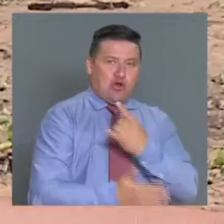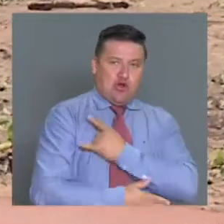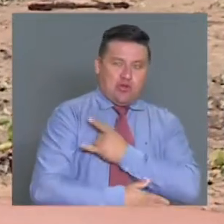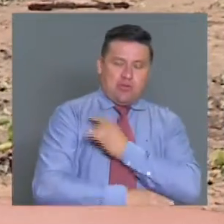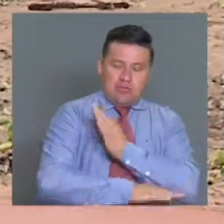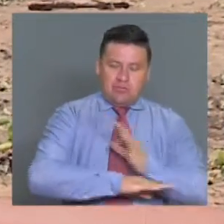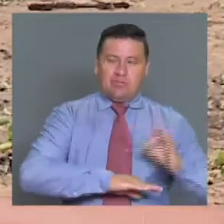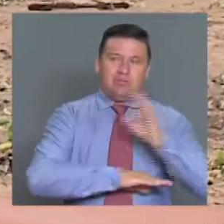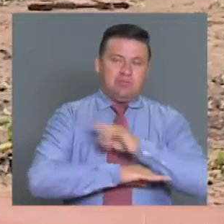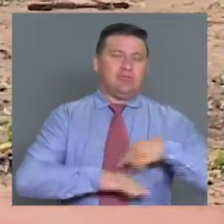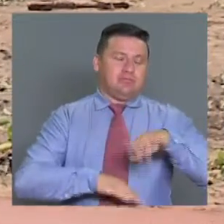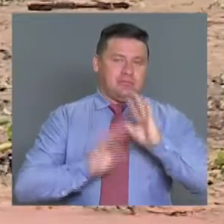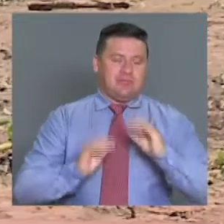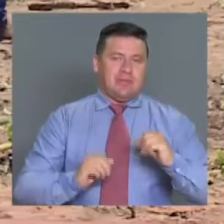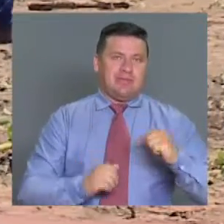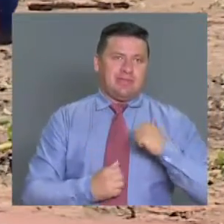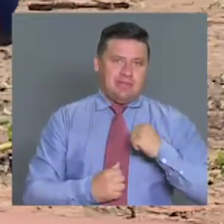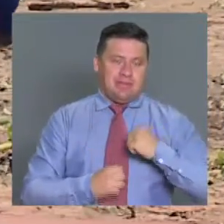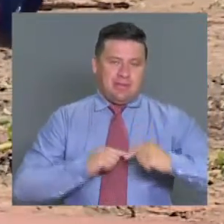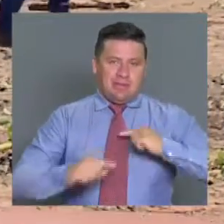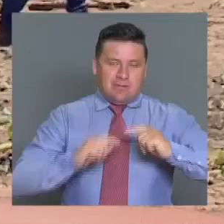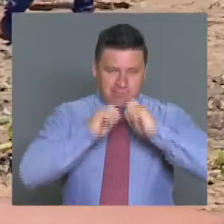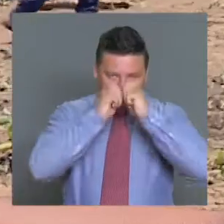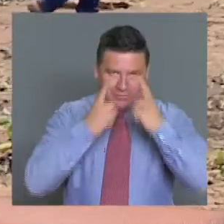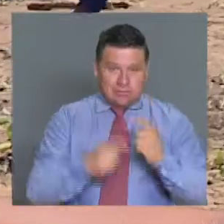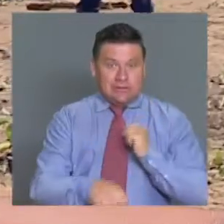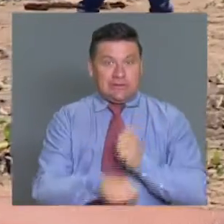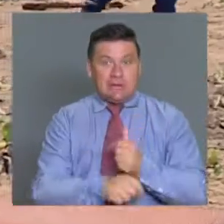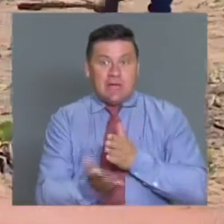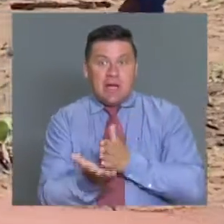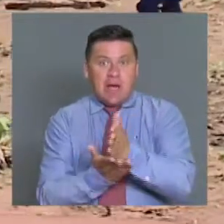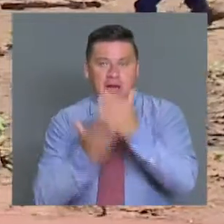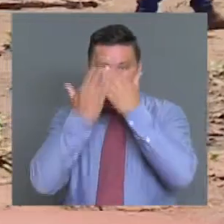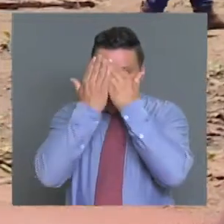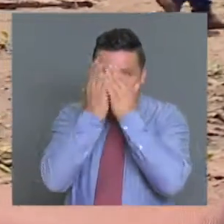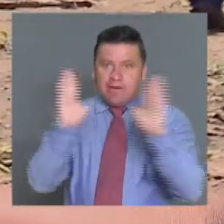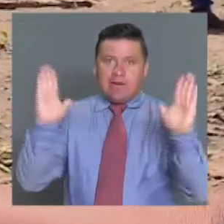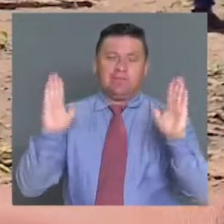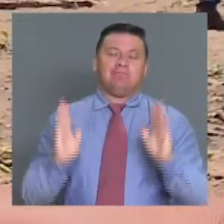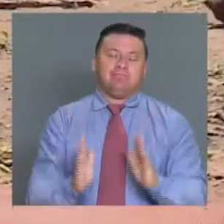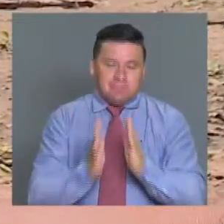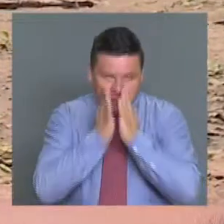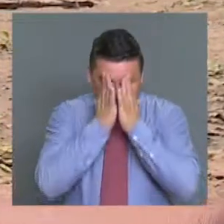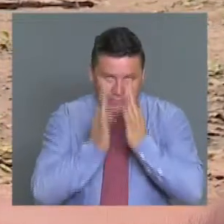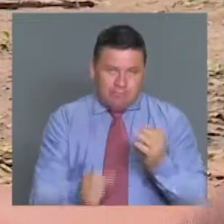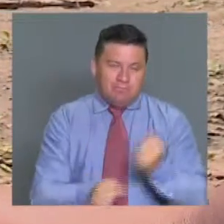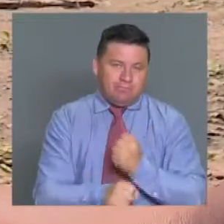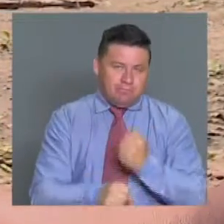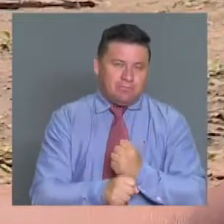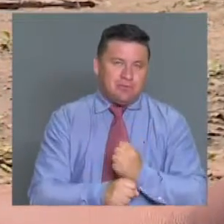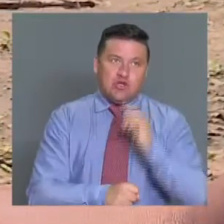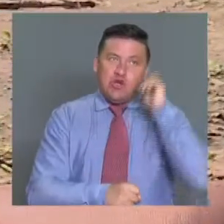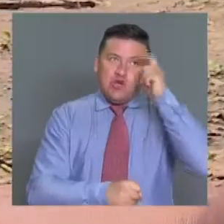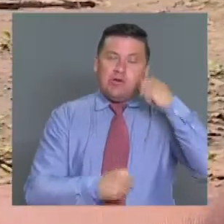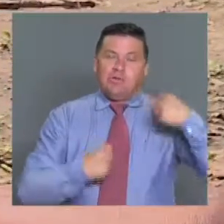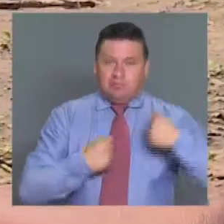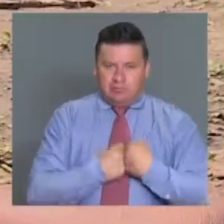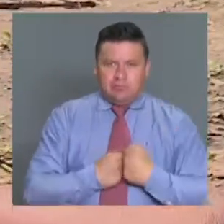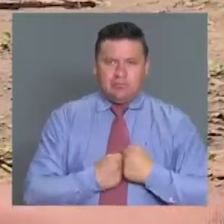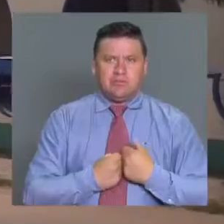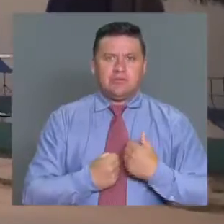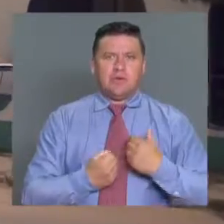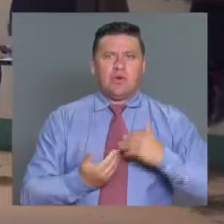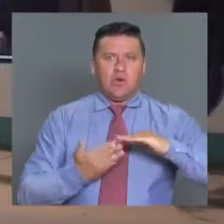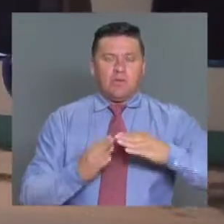universidad de la sap pues tengo la administración pública es una carrera muy abierta y afortunadamente estoy trabajando con la secretaría de gobierno en la